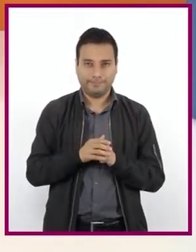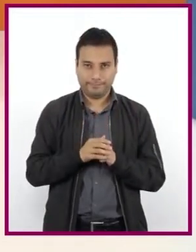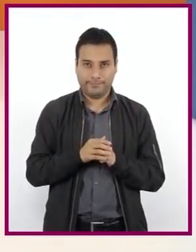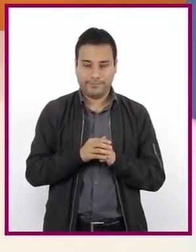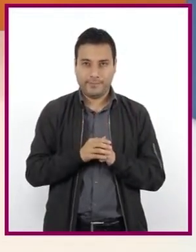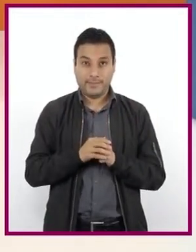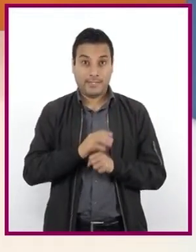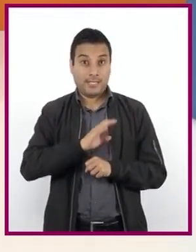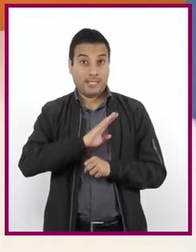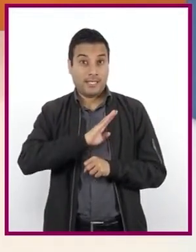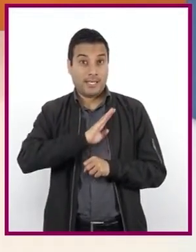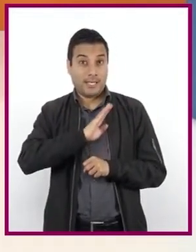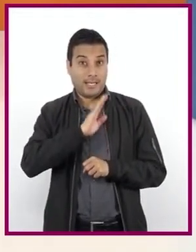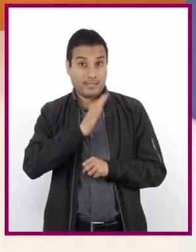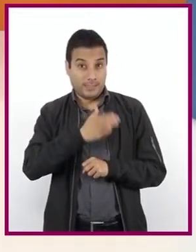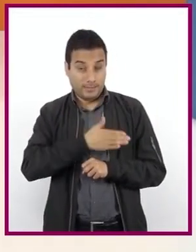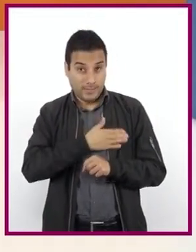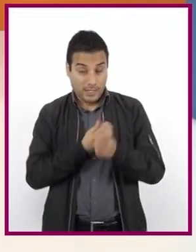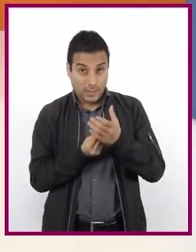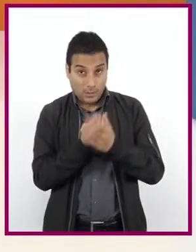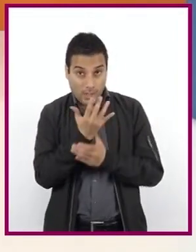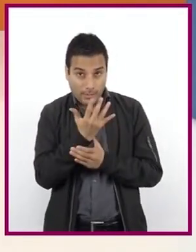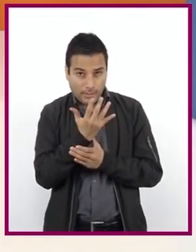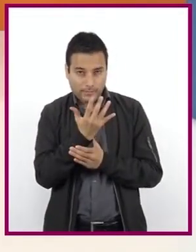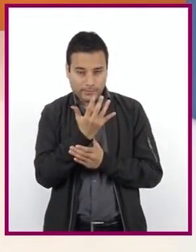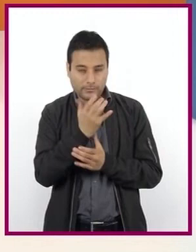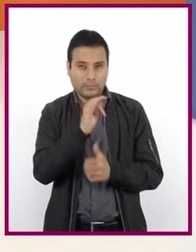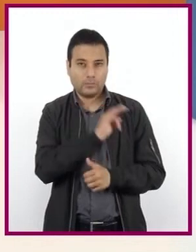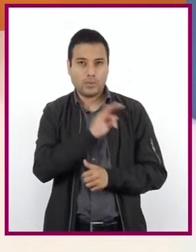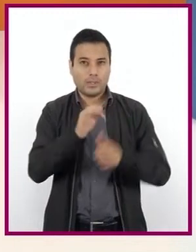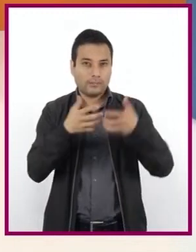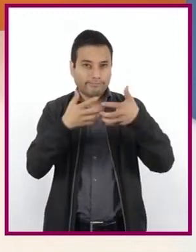colonia y extraer de ella más riquezas.